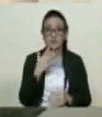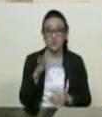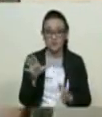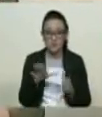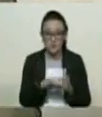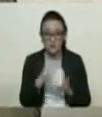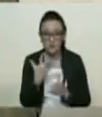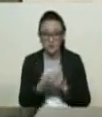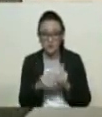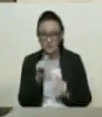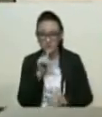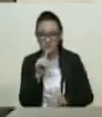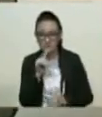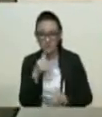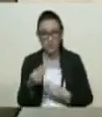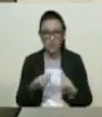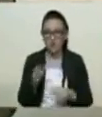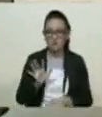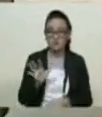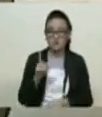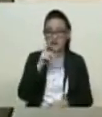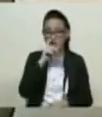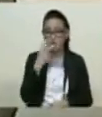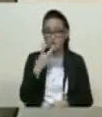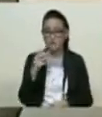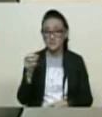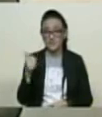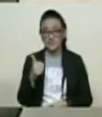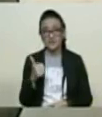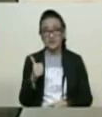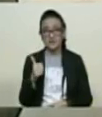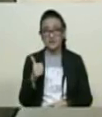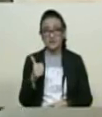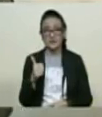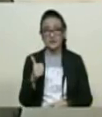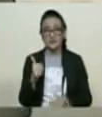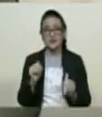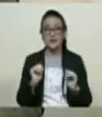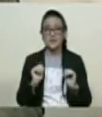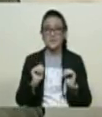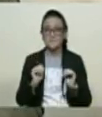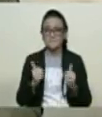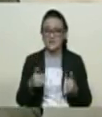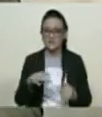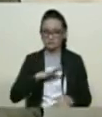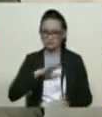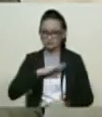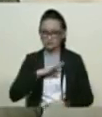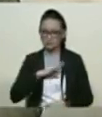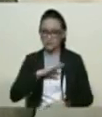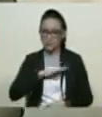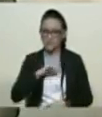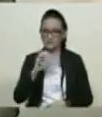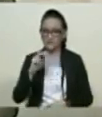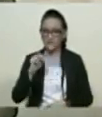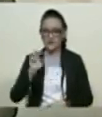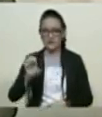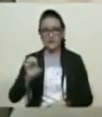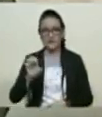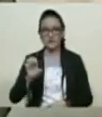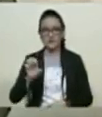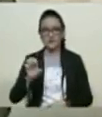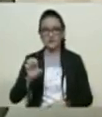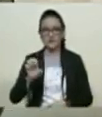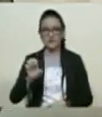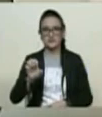si hacen, que si no hacen, en el año 2010 comenzamos por iniciativa del Consejo Nacional Electoral a